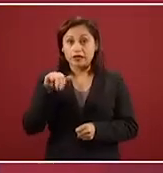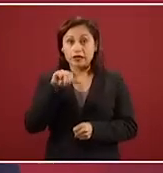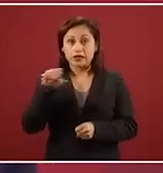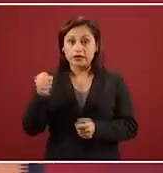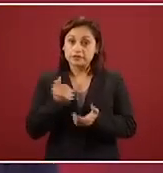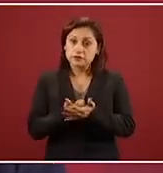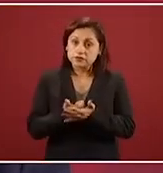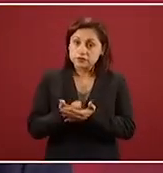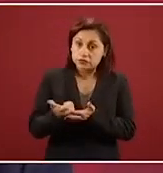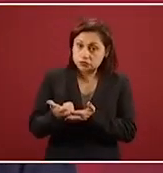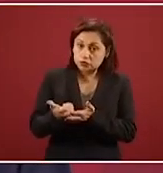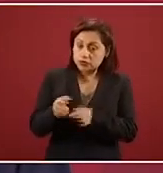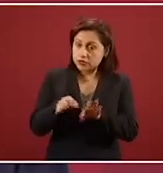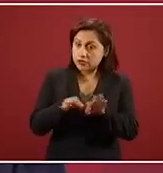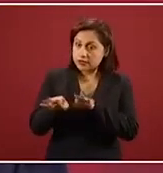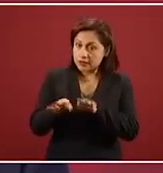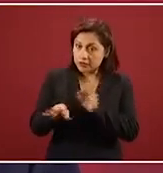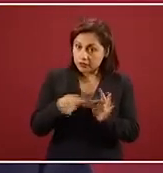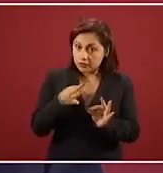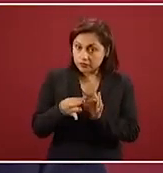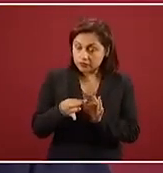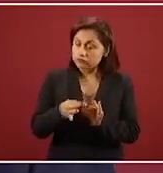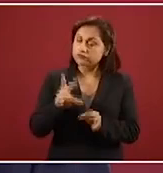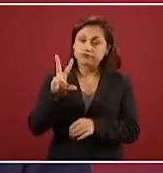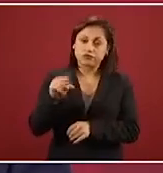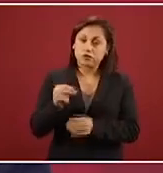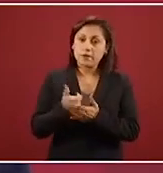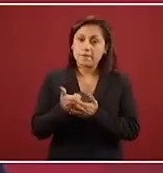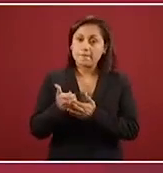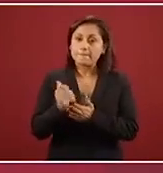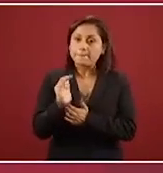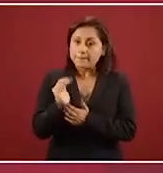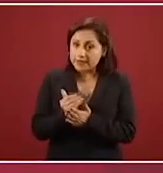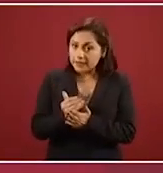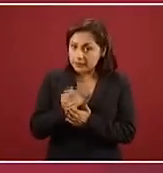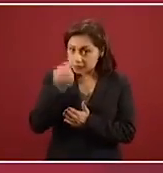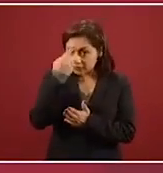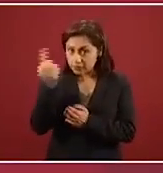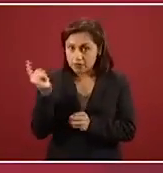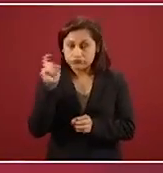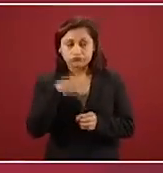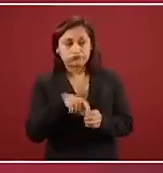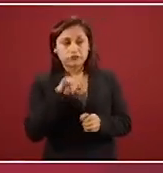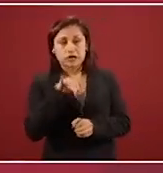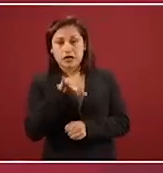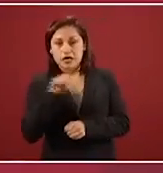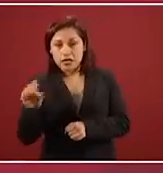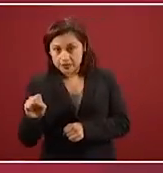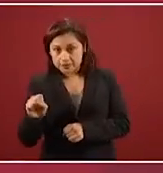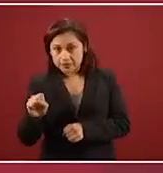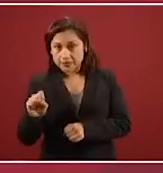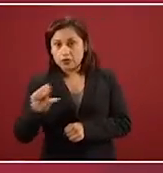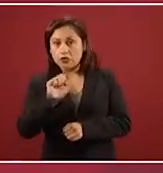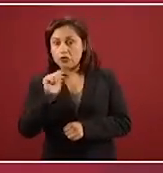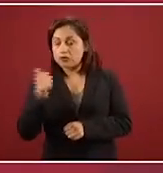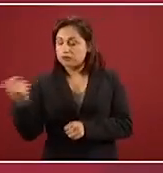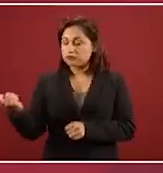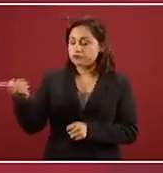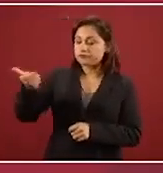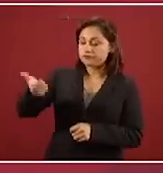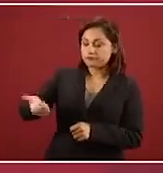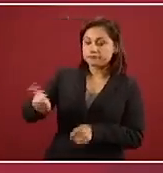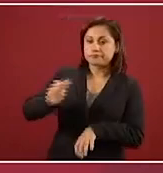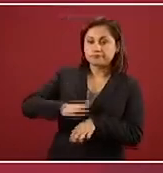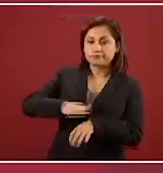pagan menos para tener aseguramiento y por el otro lado pues se les complementa